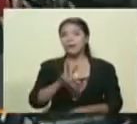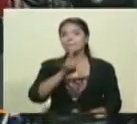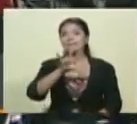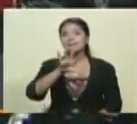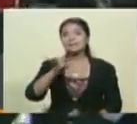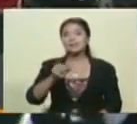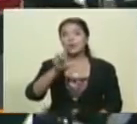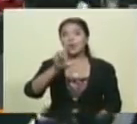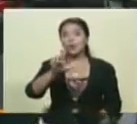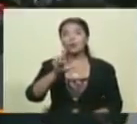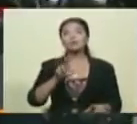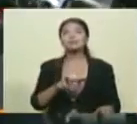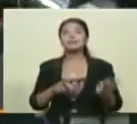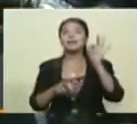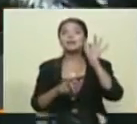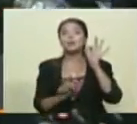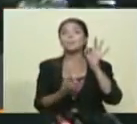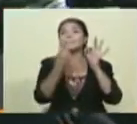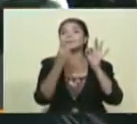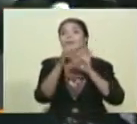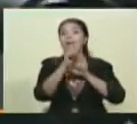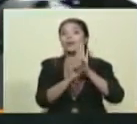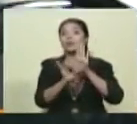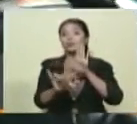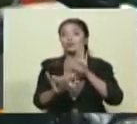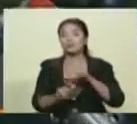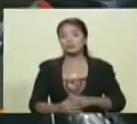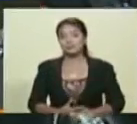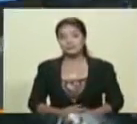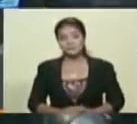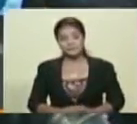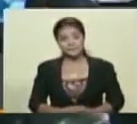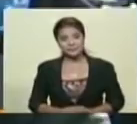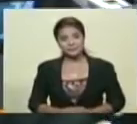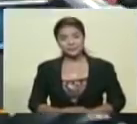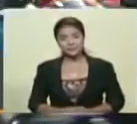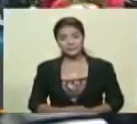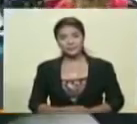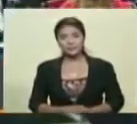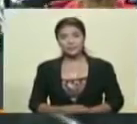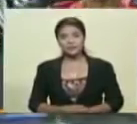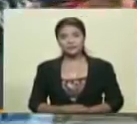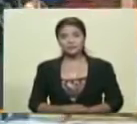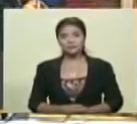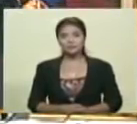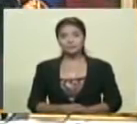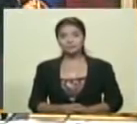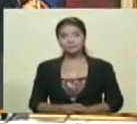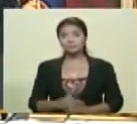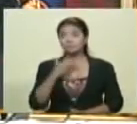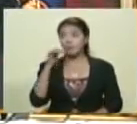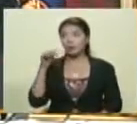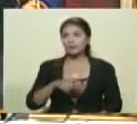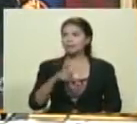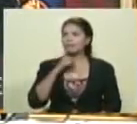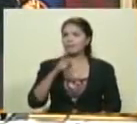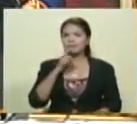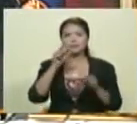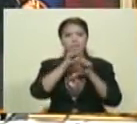25 de julio se eligió la primera Asamblea Nacional Constituyente. Aquí tengo algo que es muy difícil